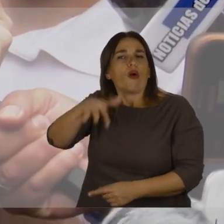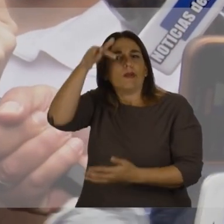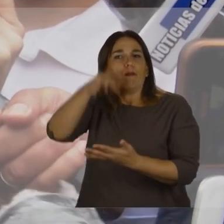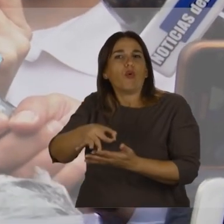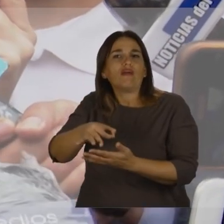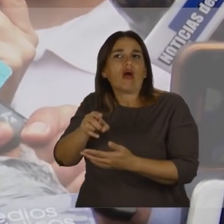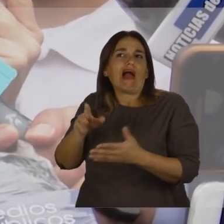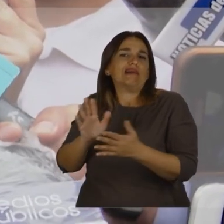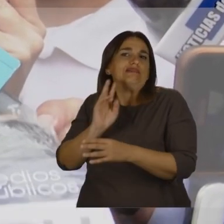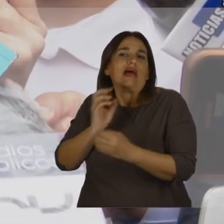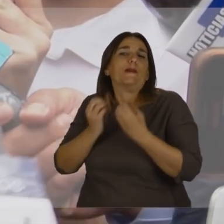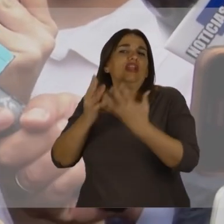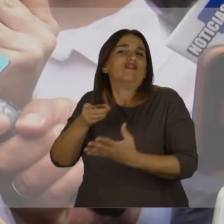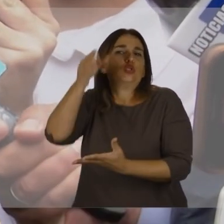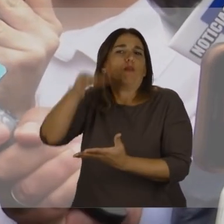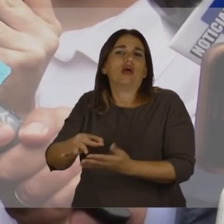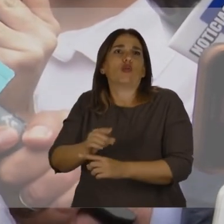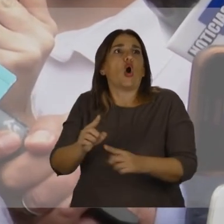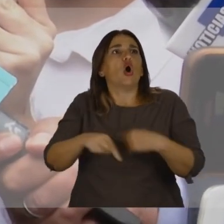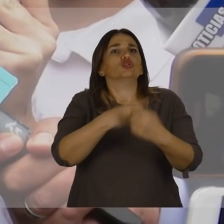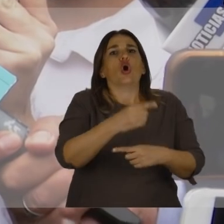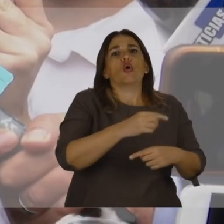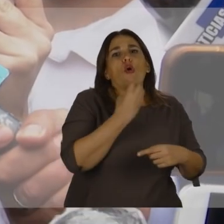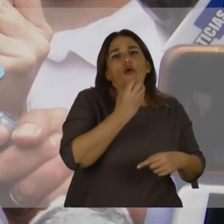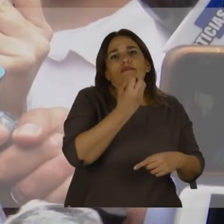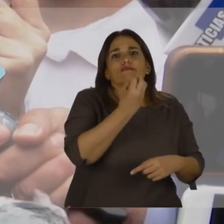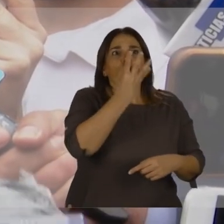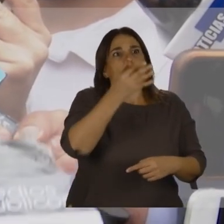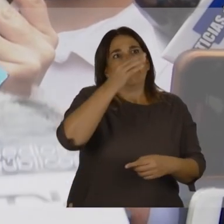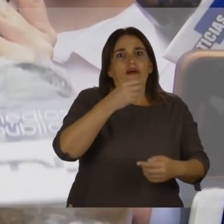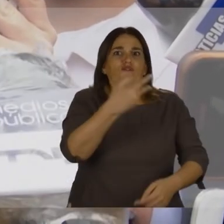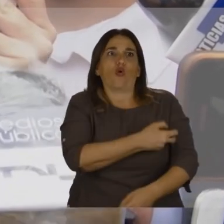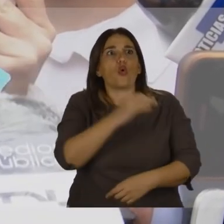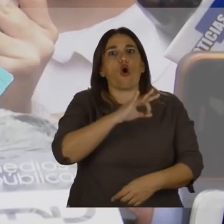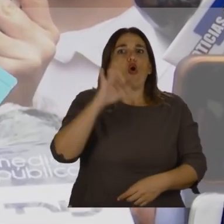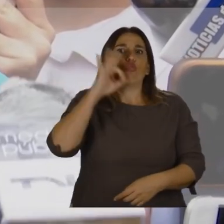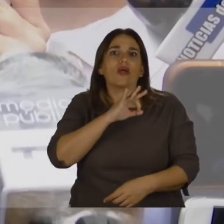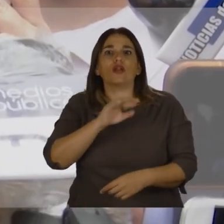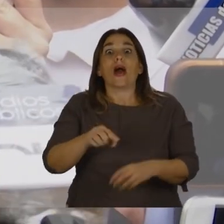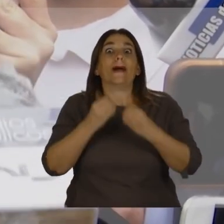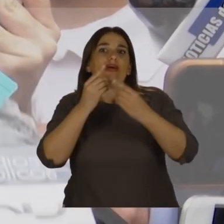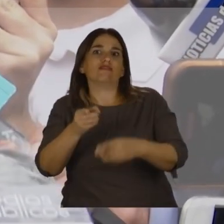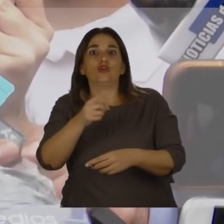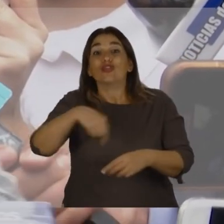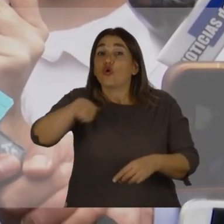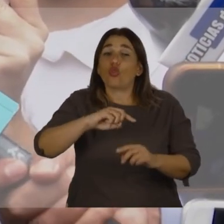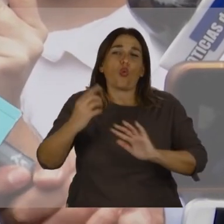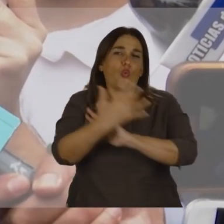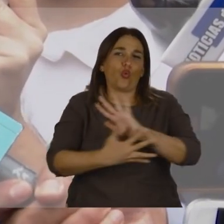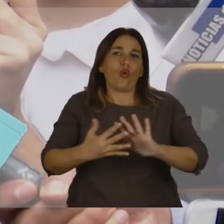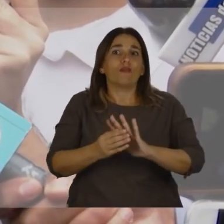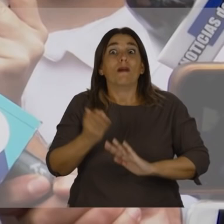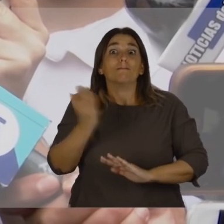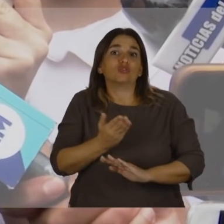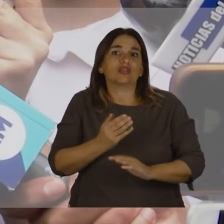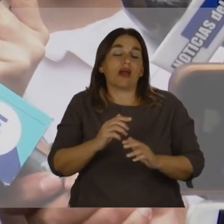en Carlos Reyle, solo beneficio a Carlos Reyle. Si yo vacuno en Sarandí del Sí, si yo vacuno en Durazno, estoy beneficiando al resto del país